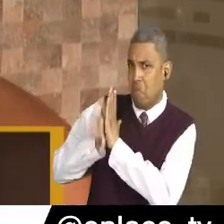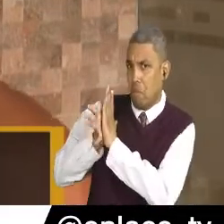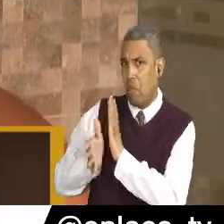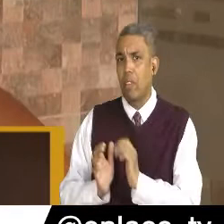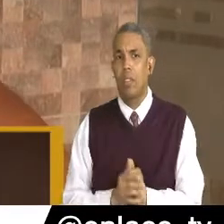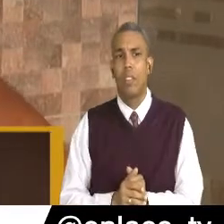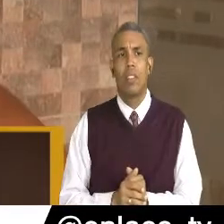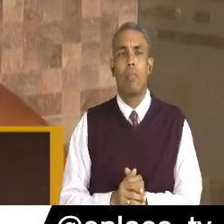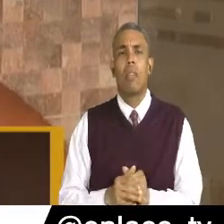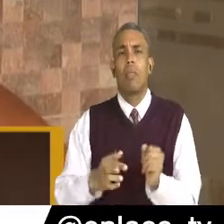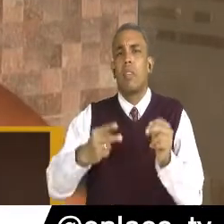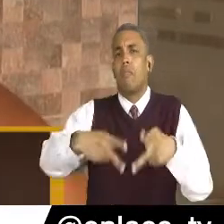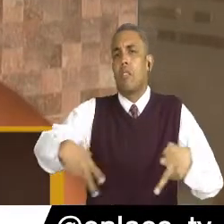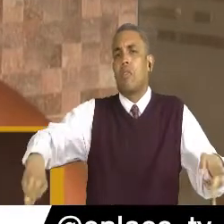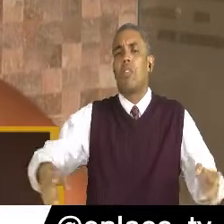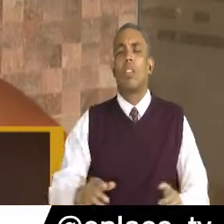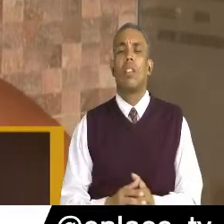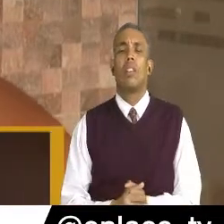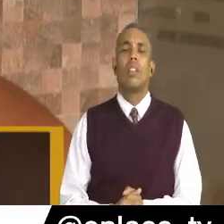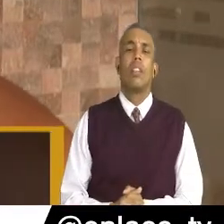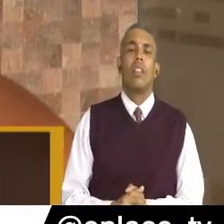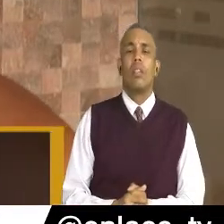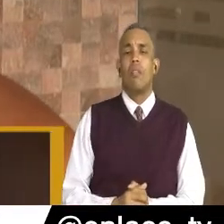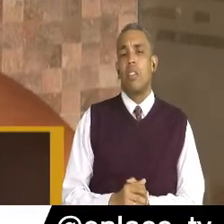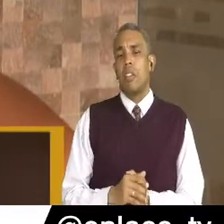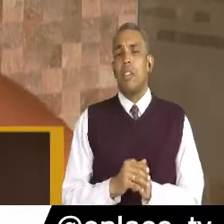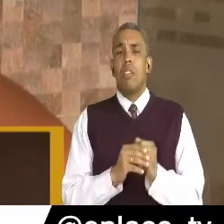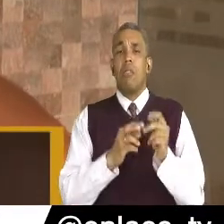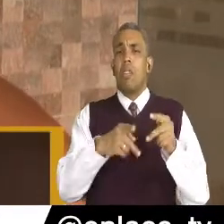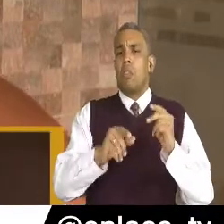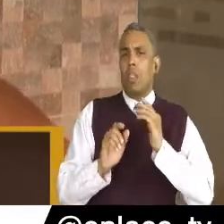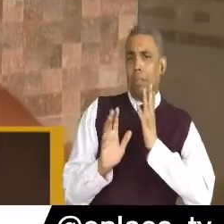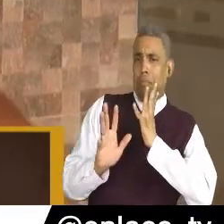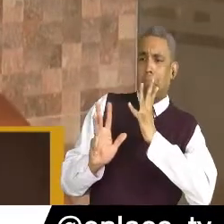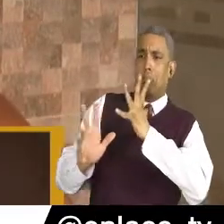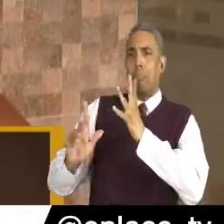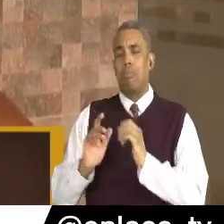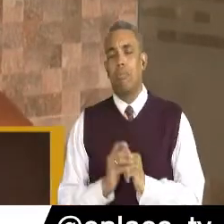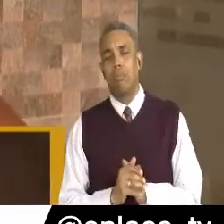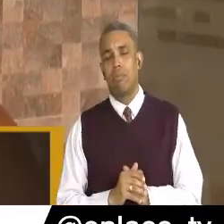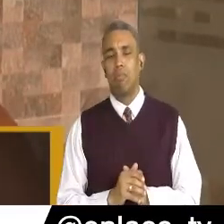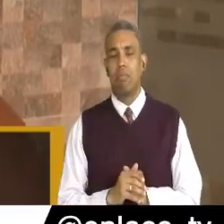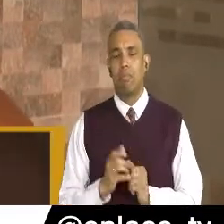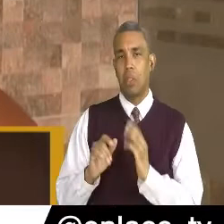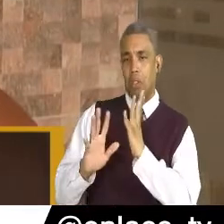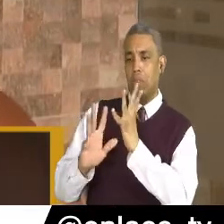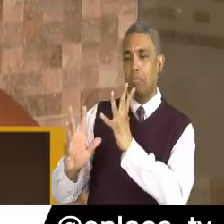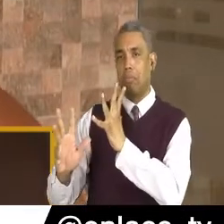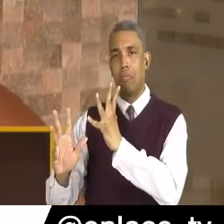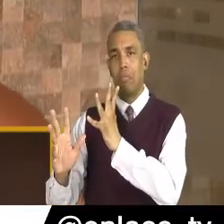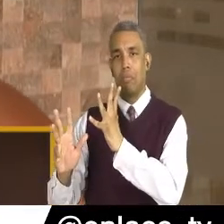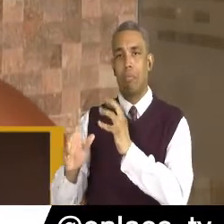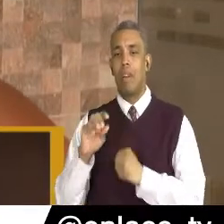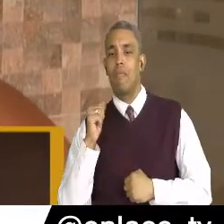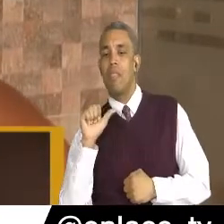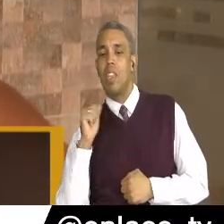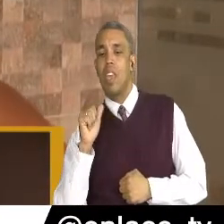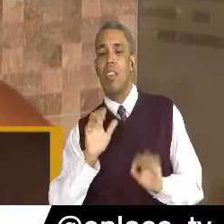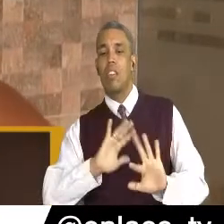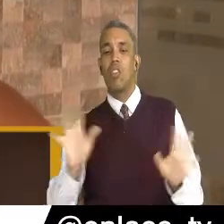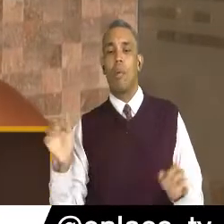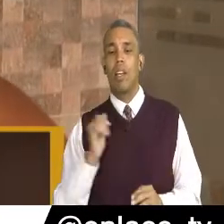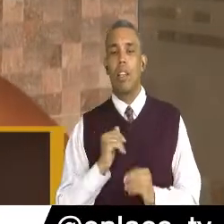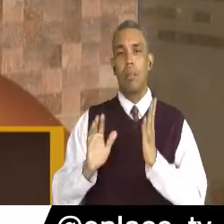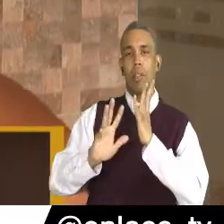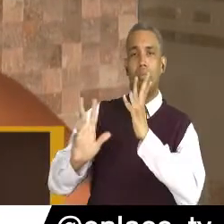la gente, entonces dijo, atendemos del ficho 10 hasta el ficho 10. Yo soy el 13, entonces está esperando que me pasen los morados o algo, ¿para